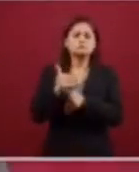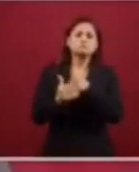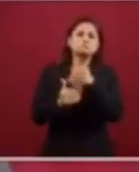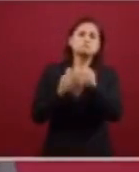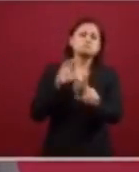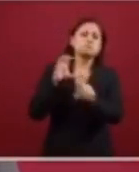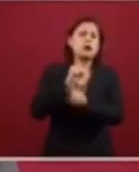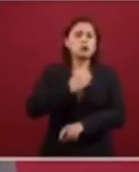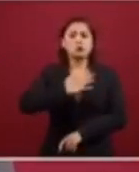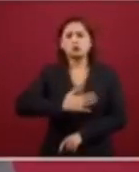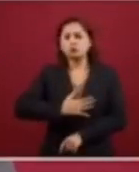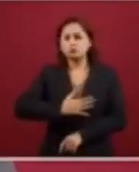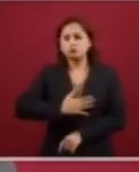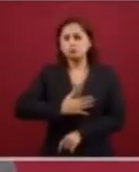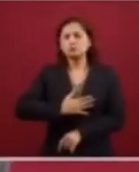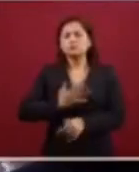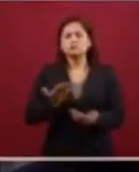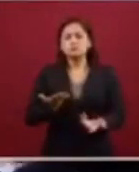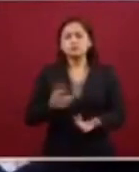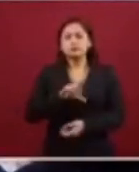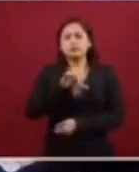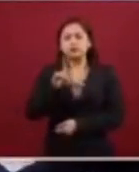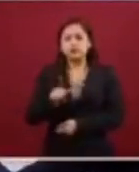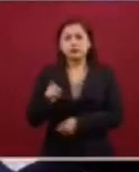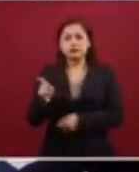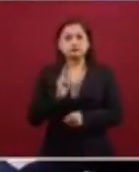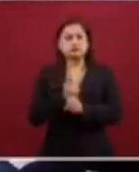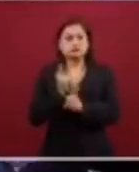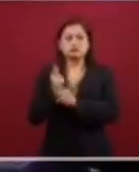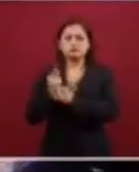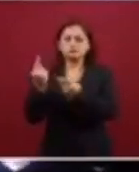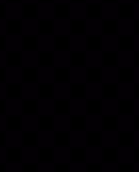justicia y se tome en cuenta todos los implicados, que no haya protección para nadie.